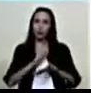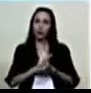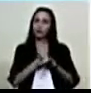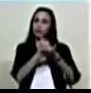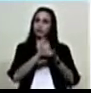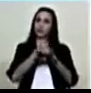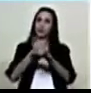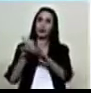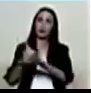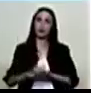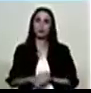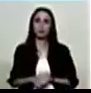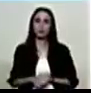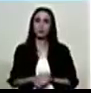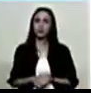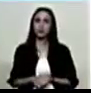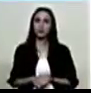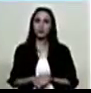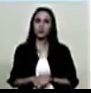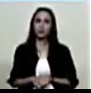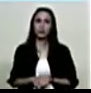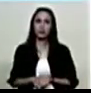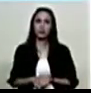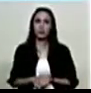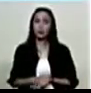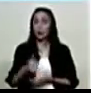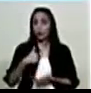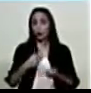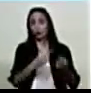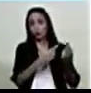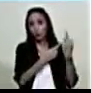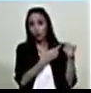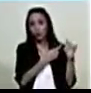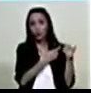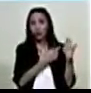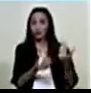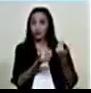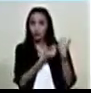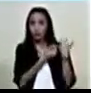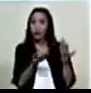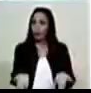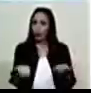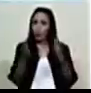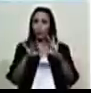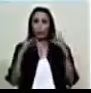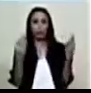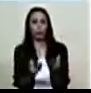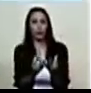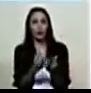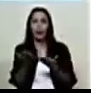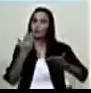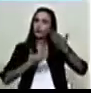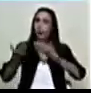país. Todo lo que digo lo hago. Me comprometo contigo, compatriota. Ve a las calles, pues, con tu familia, sé